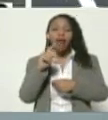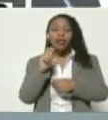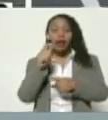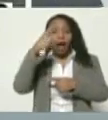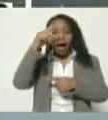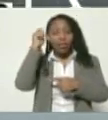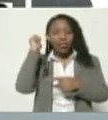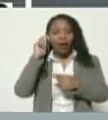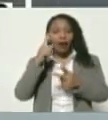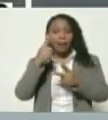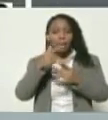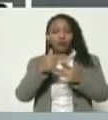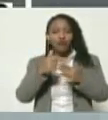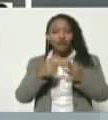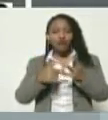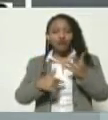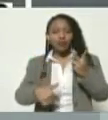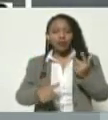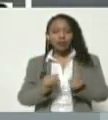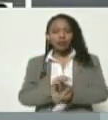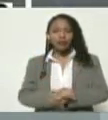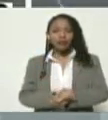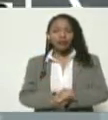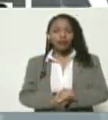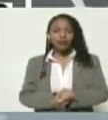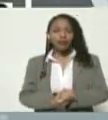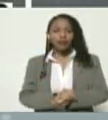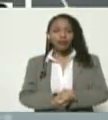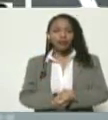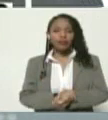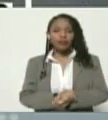León Heredia, Amelías, Diva,